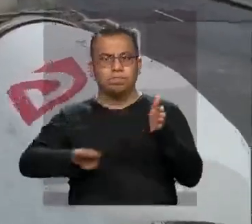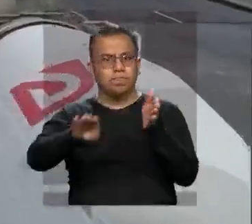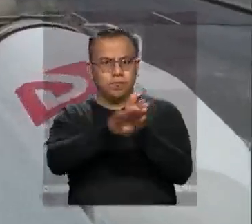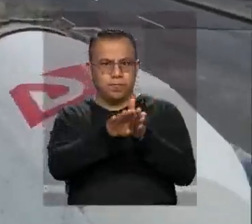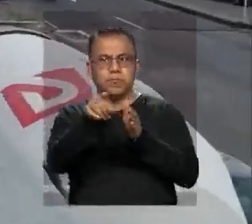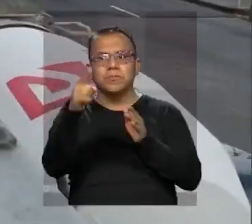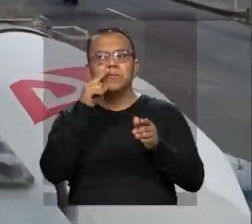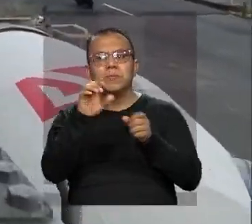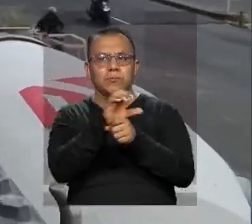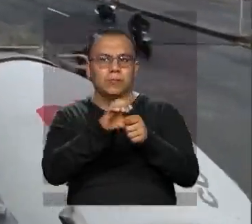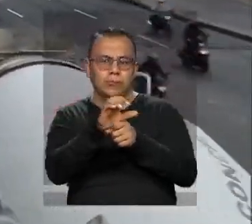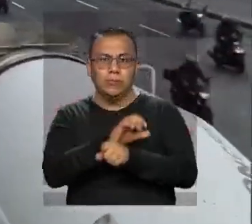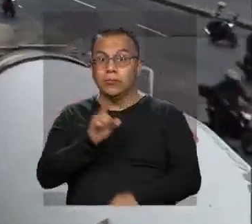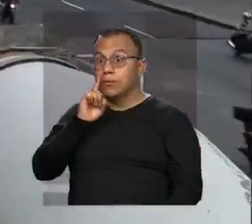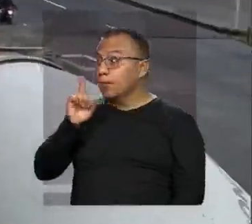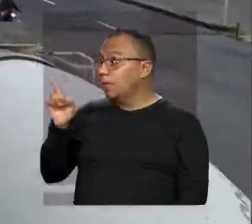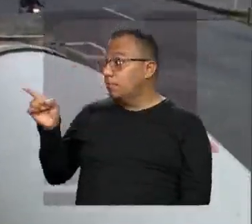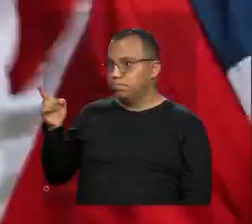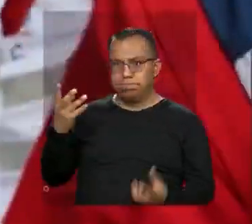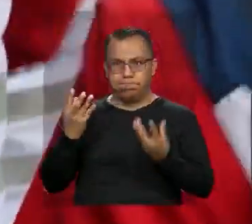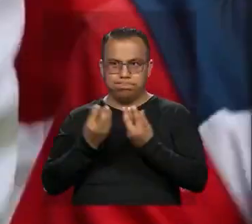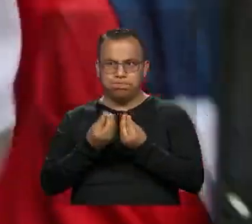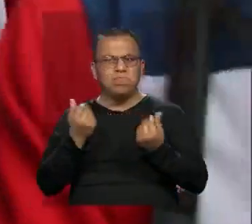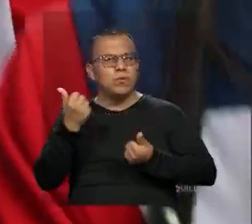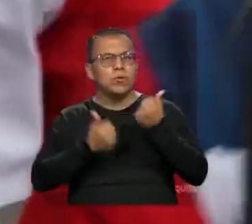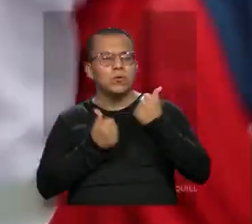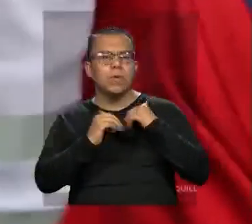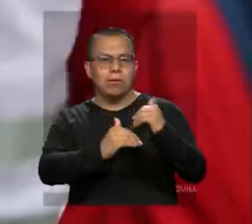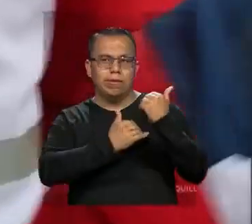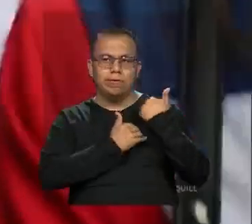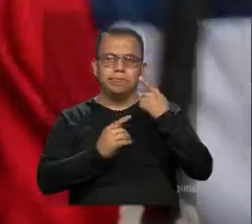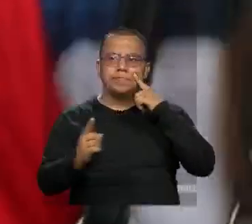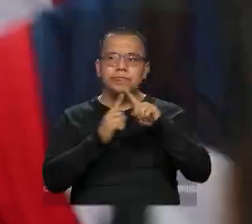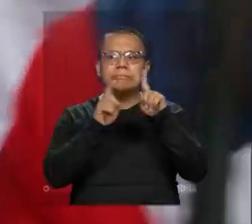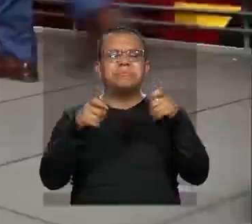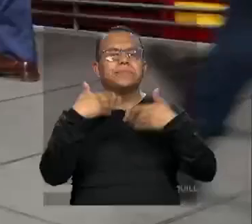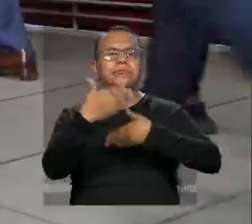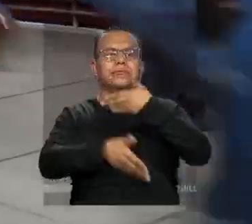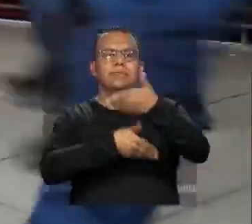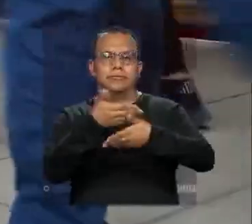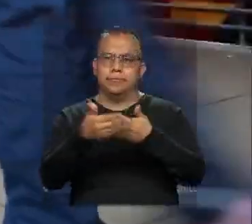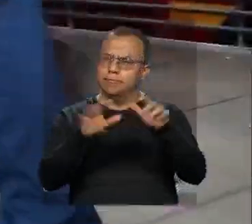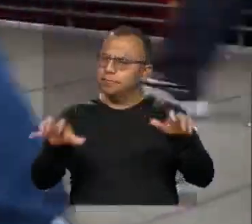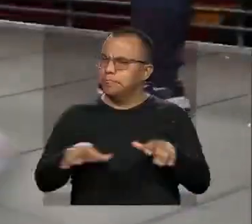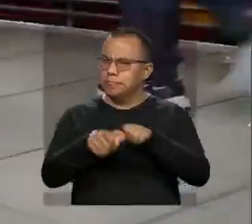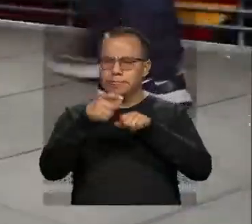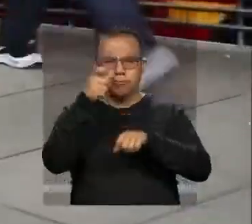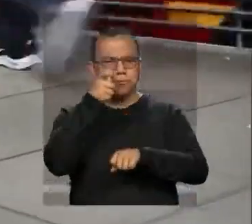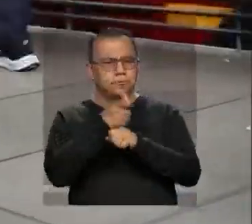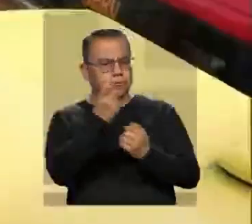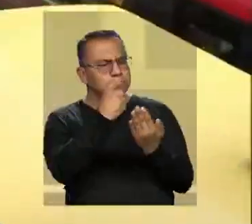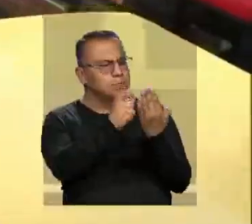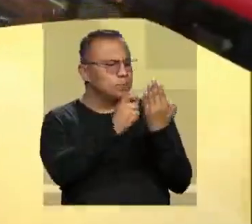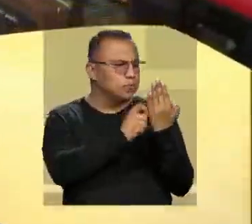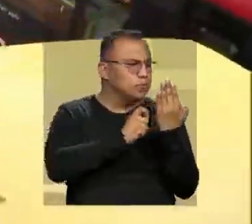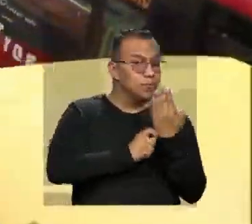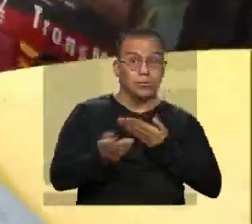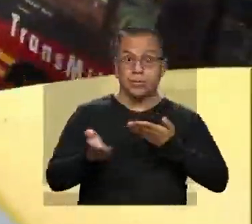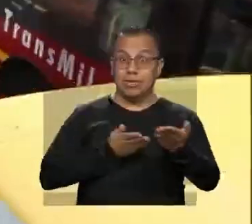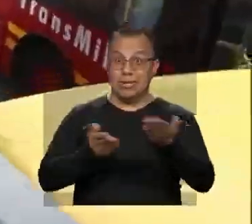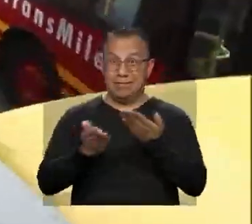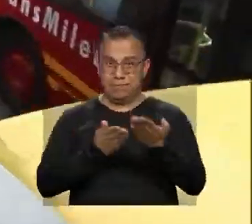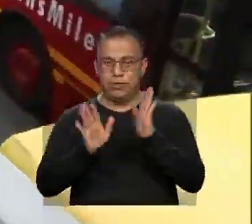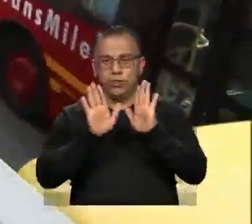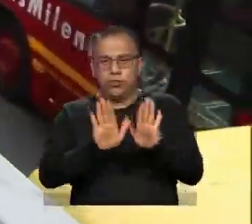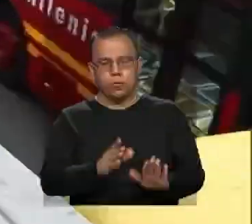de la ciudad. Según informaron, esto lo realizaron con el fin de generar una acción de verificación en el sistema de transporte masivo